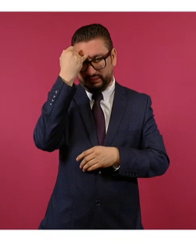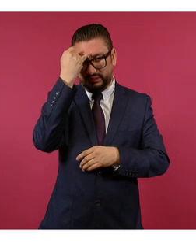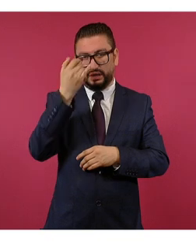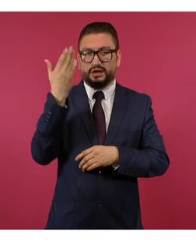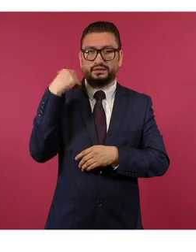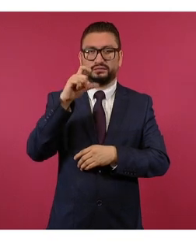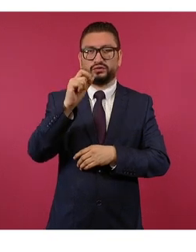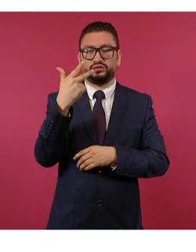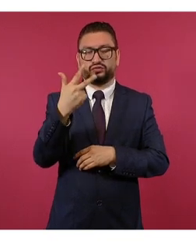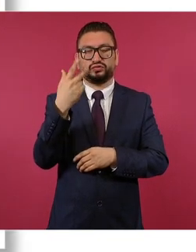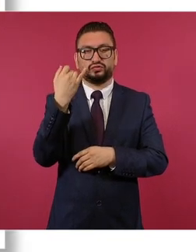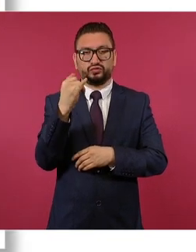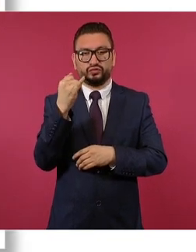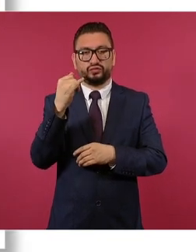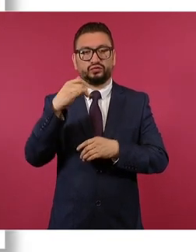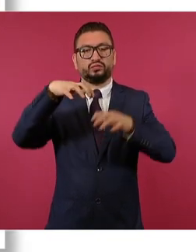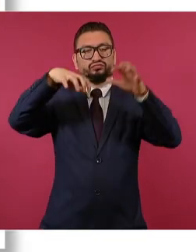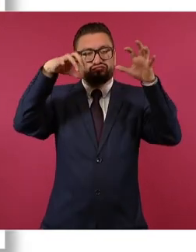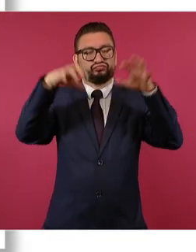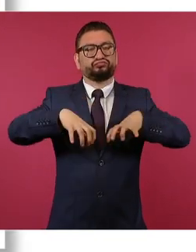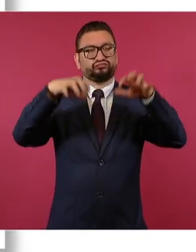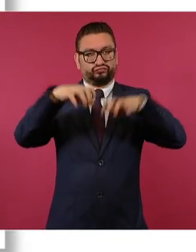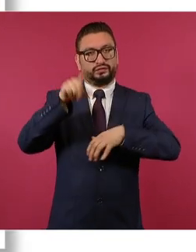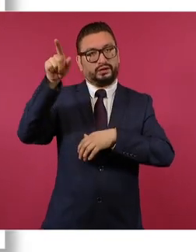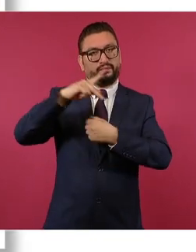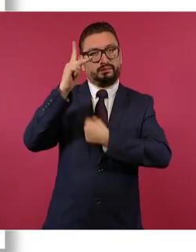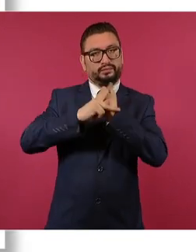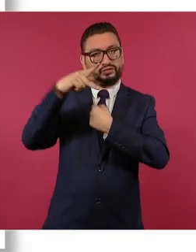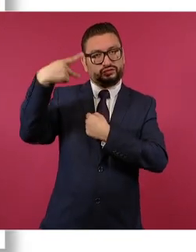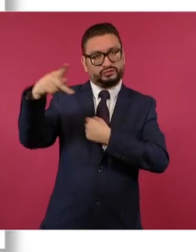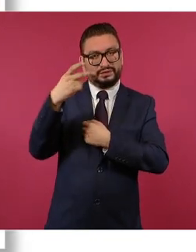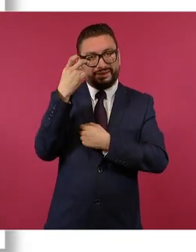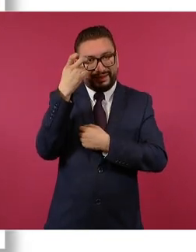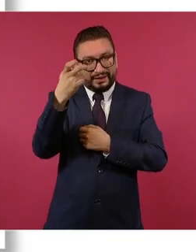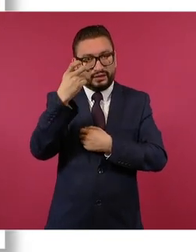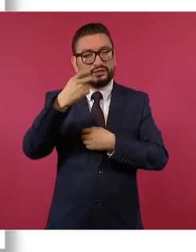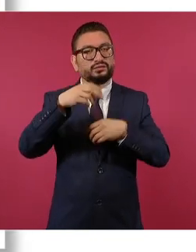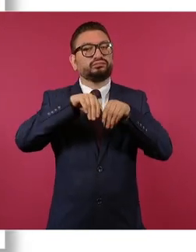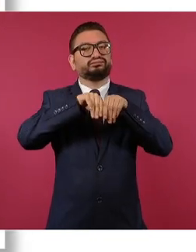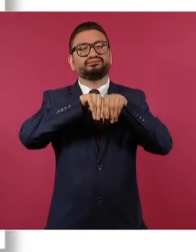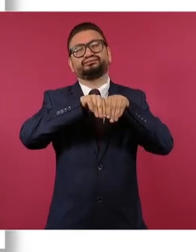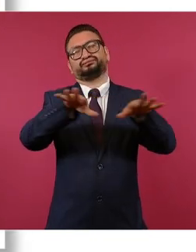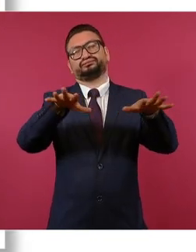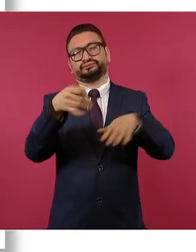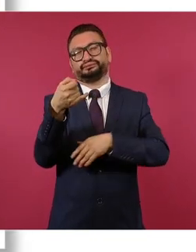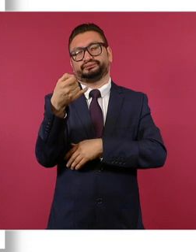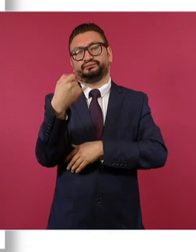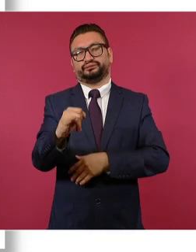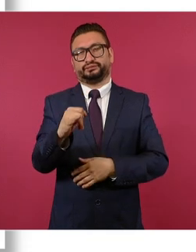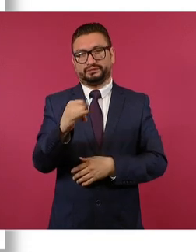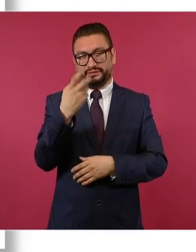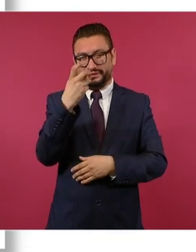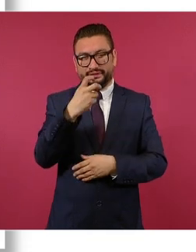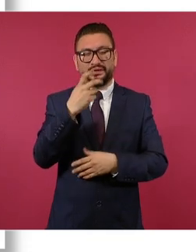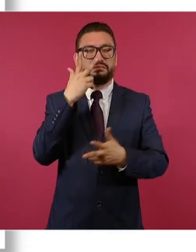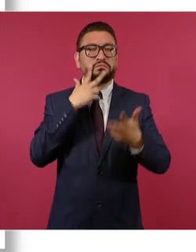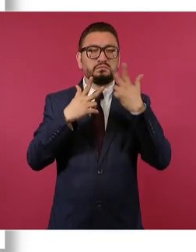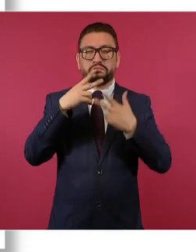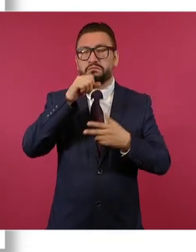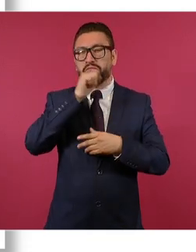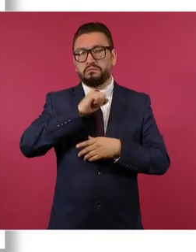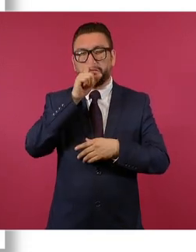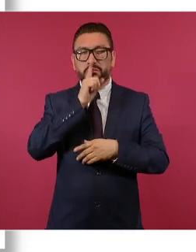de junio por lluvias severas en aquel país. Así de burdas son estas campañas de